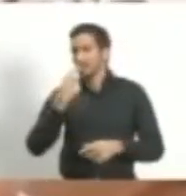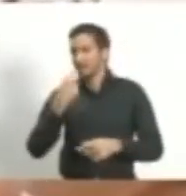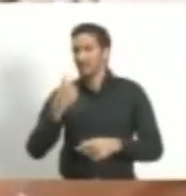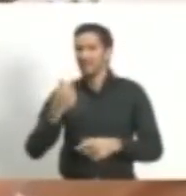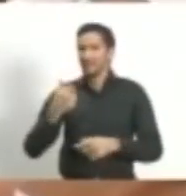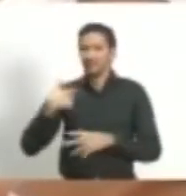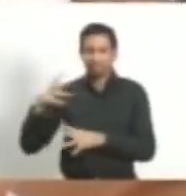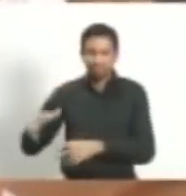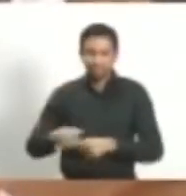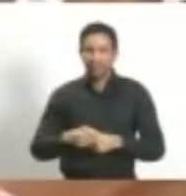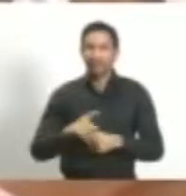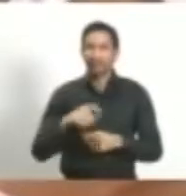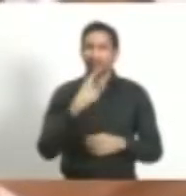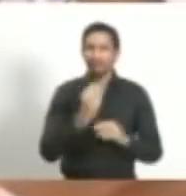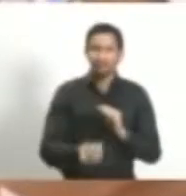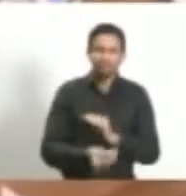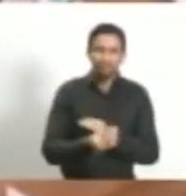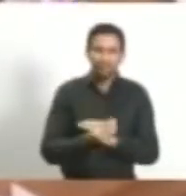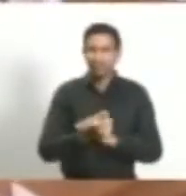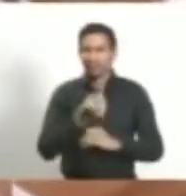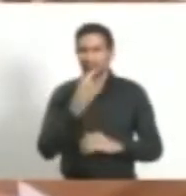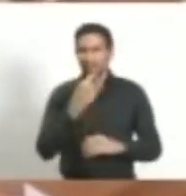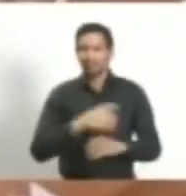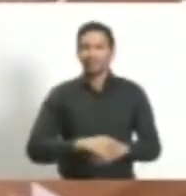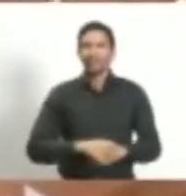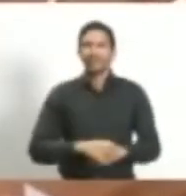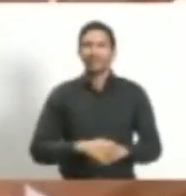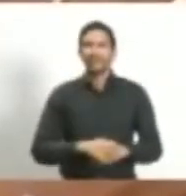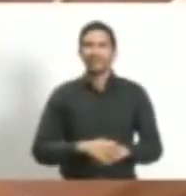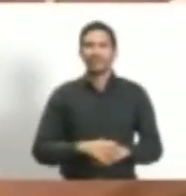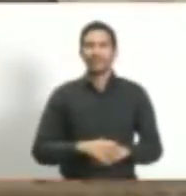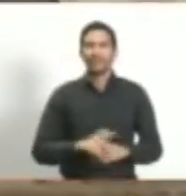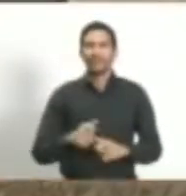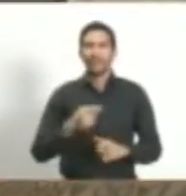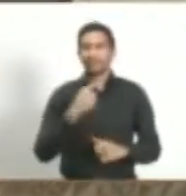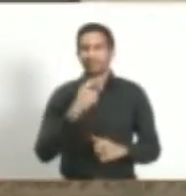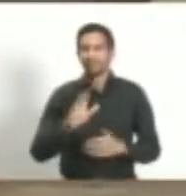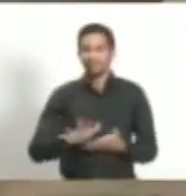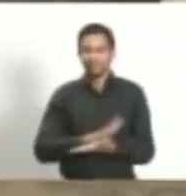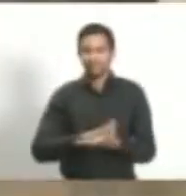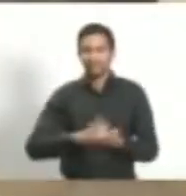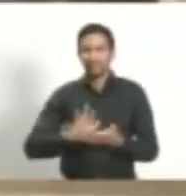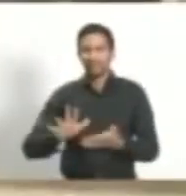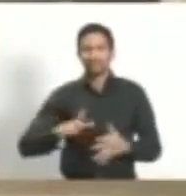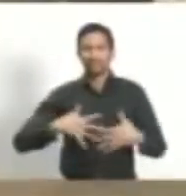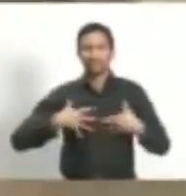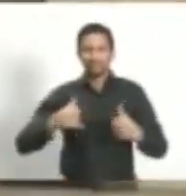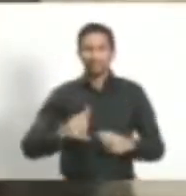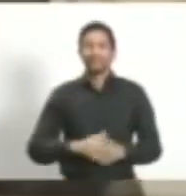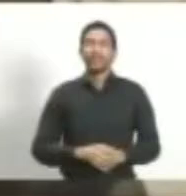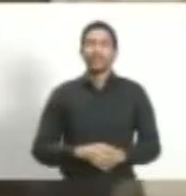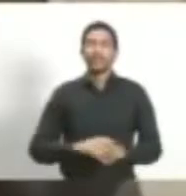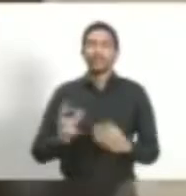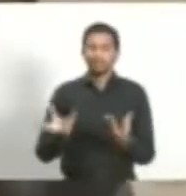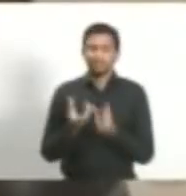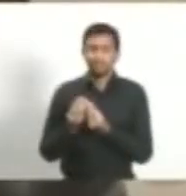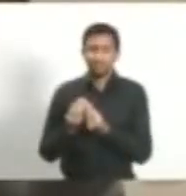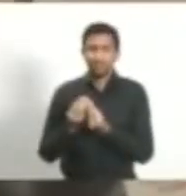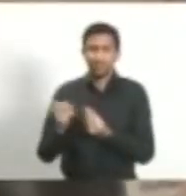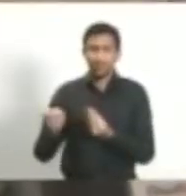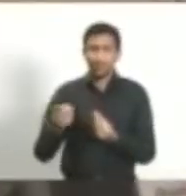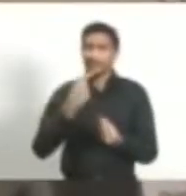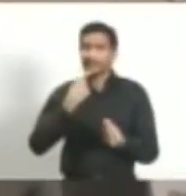medicamentos y corrupción del medicamento, producto médico y material profiláctico. Según la policía, se trata de una banda que no es de